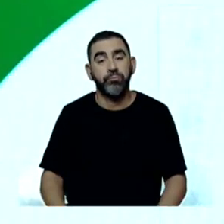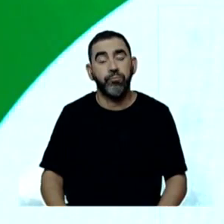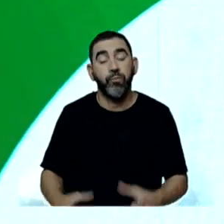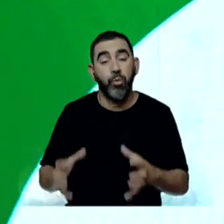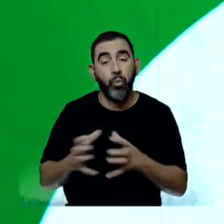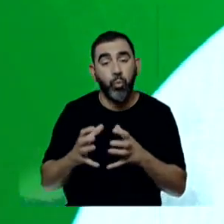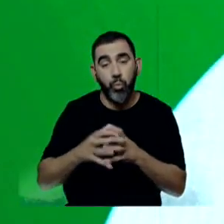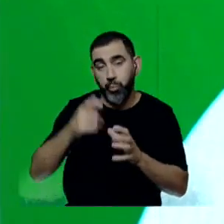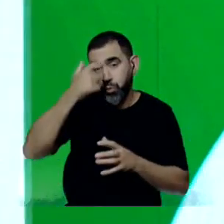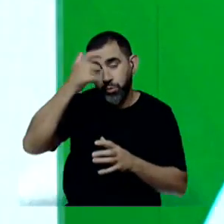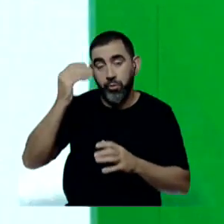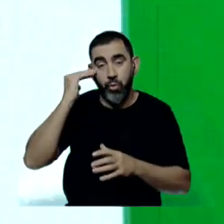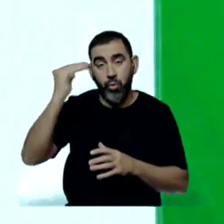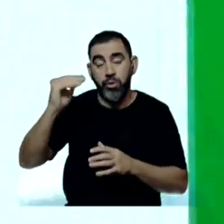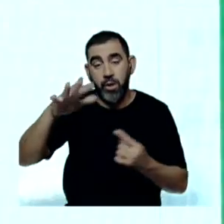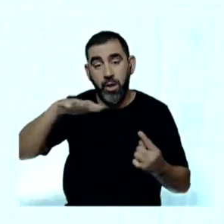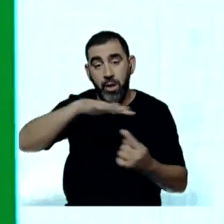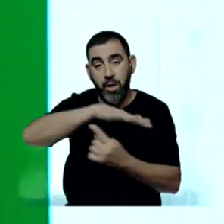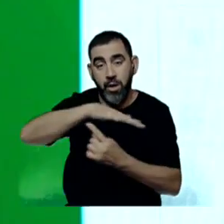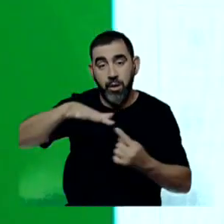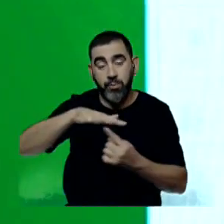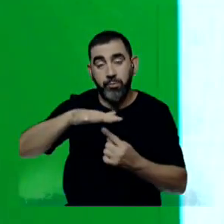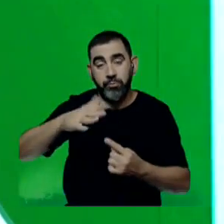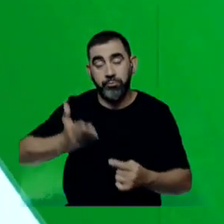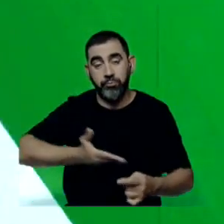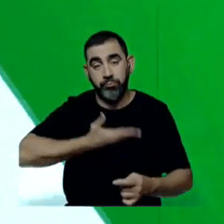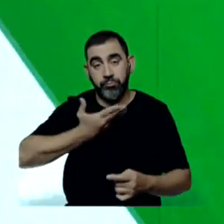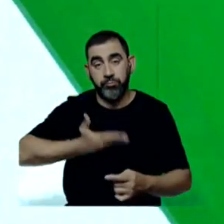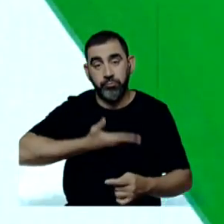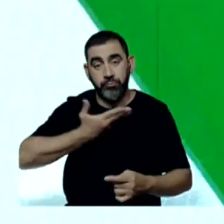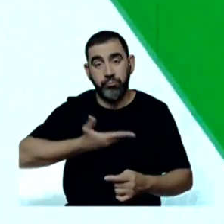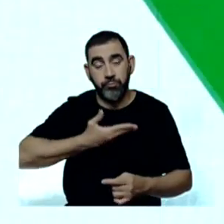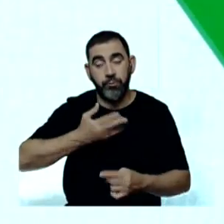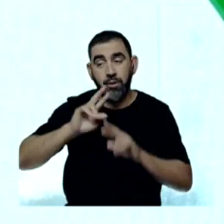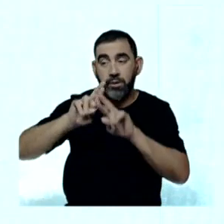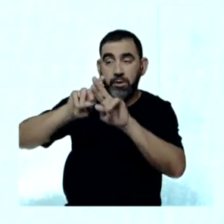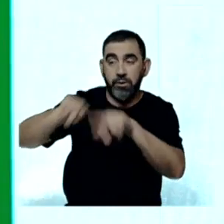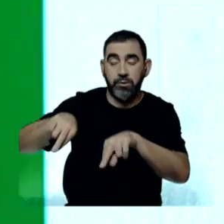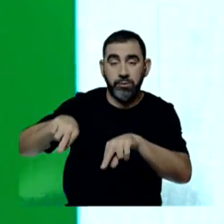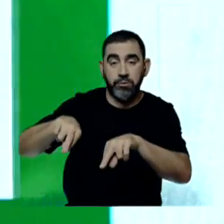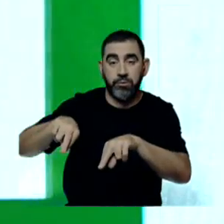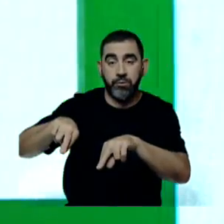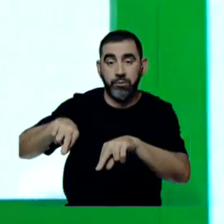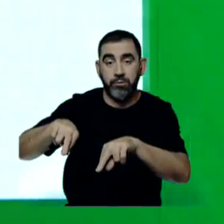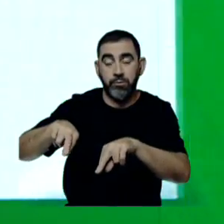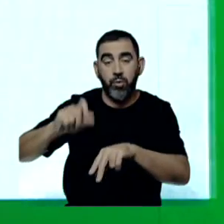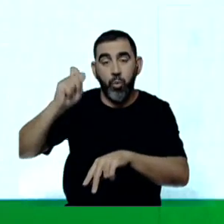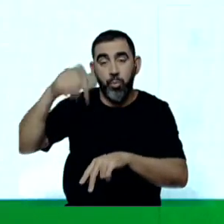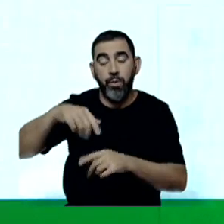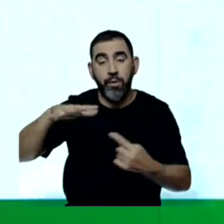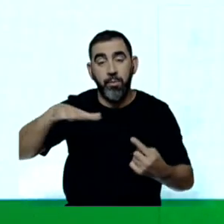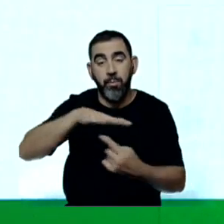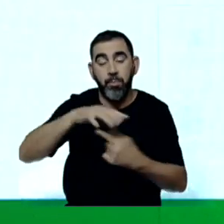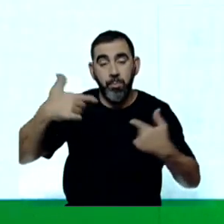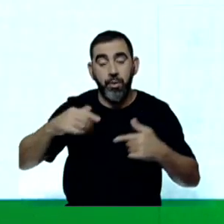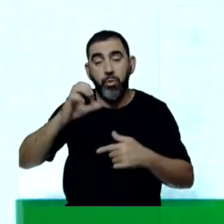colectivos científicos, docentes y ambientales se han manifestado en estas últimas jornadas rechazando las posiciones del Ministerio Ministerio de Ambiente y